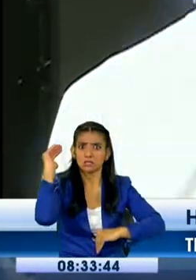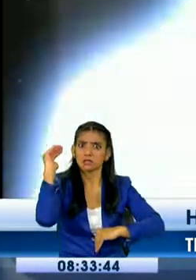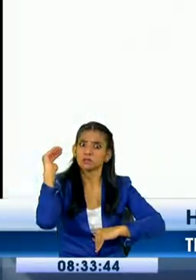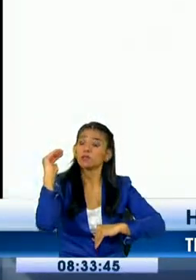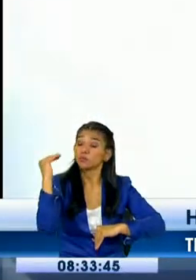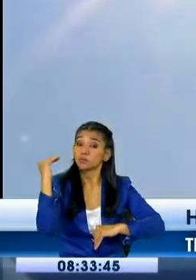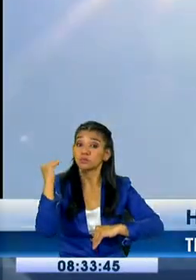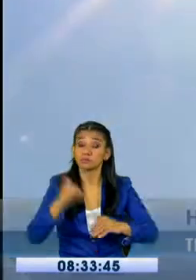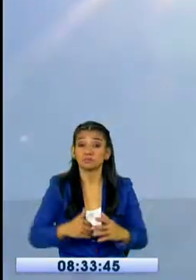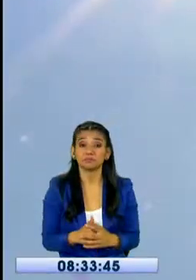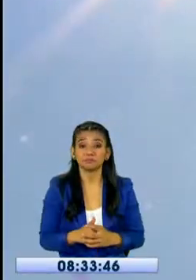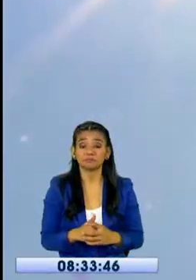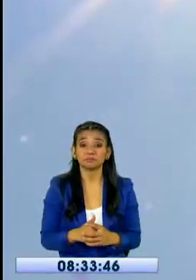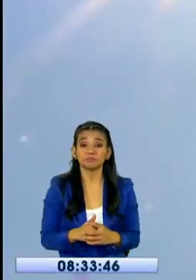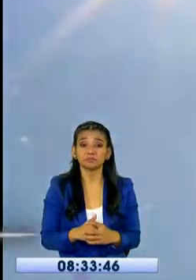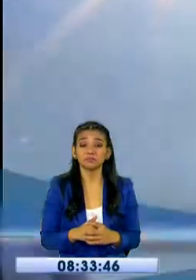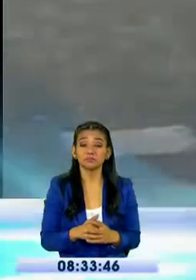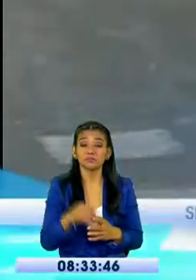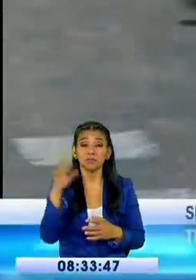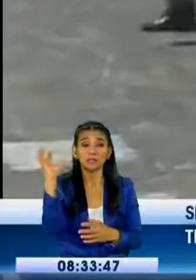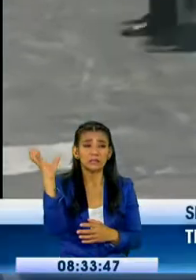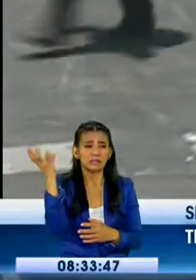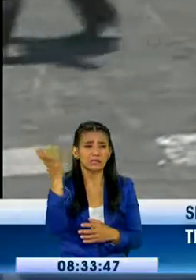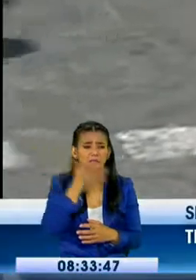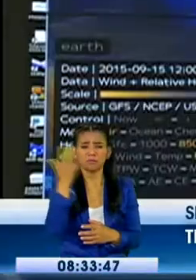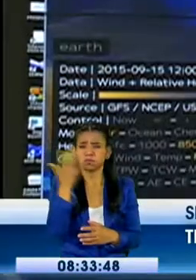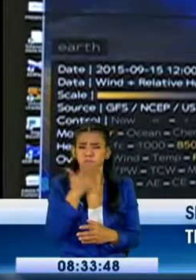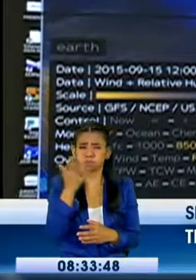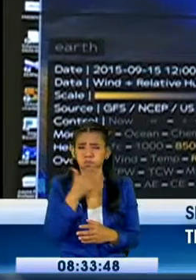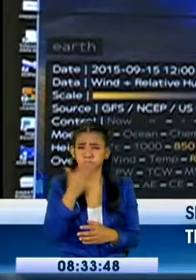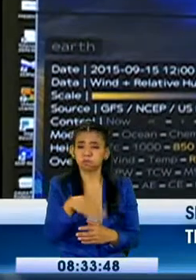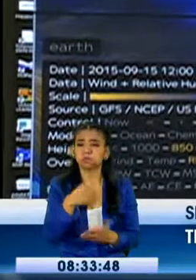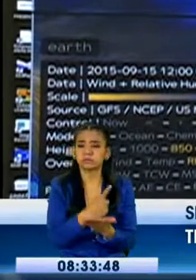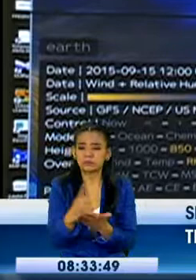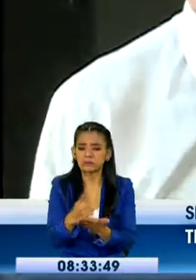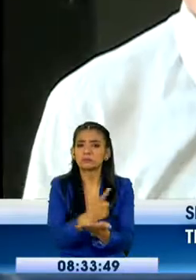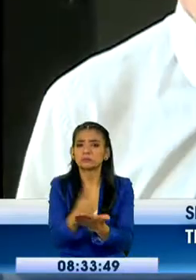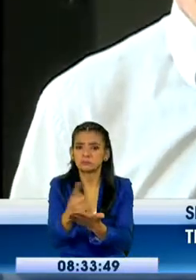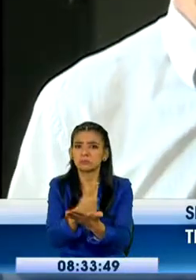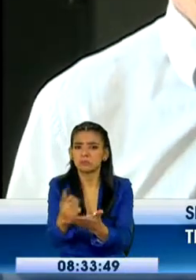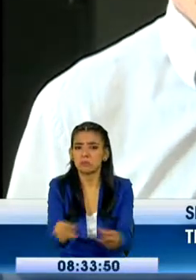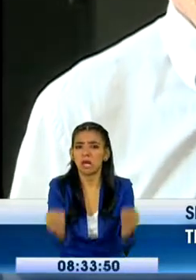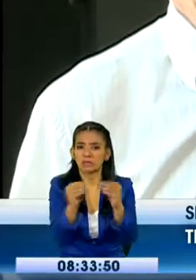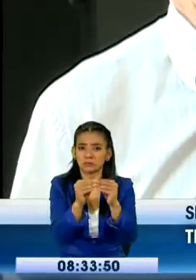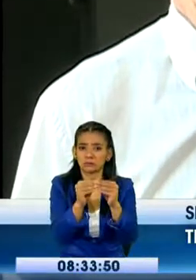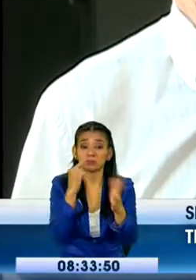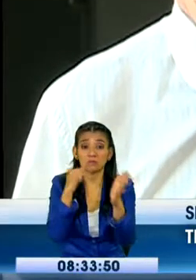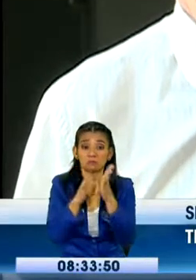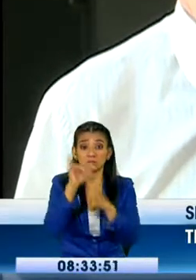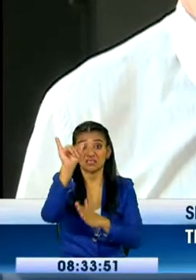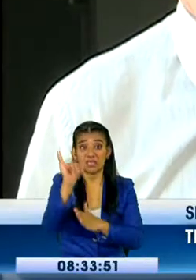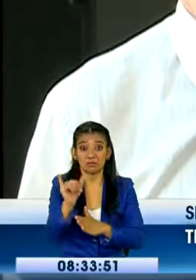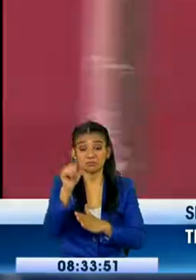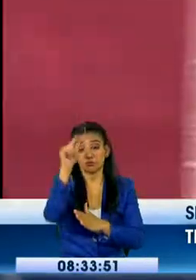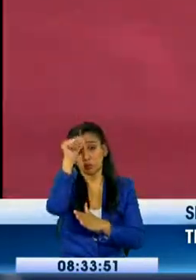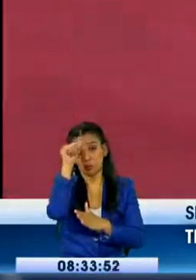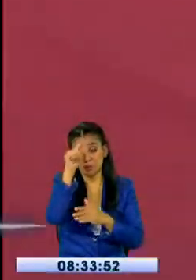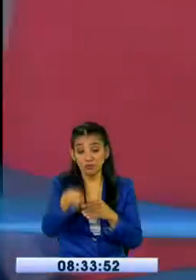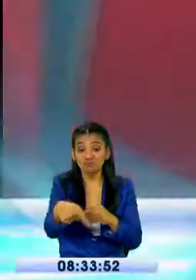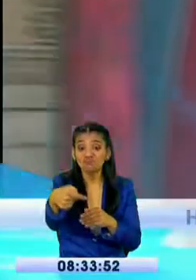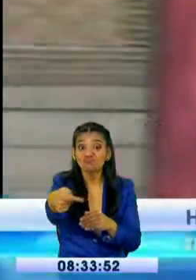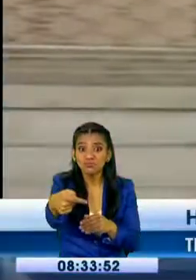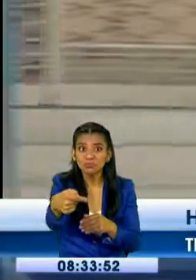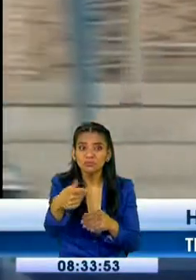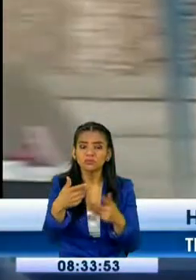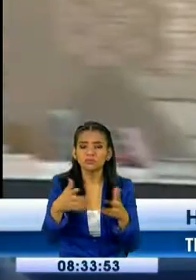récords. Este comportamiento climático se prolongaría por varias semanas más. Al fin de semana que viene ya ingresa un